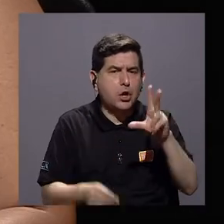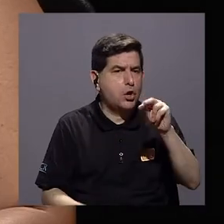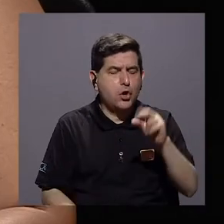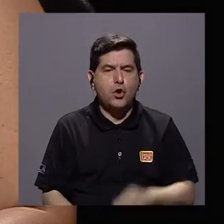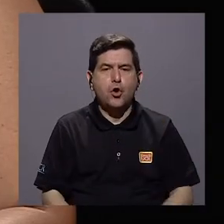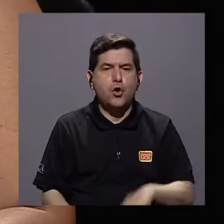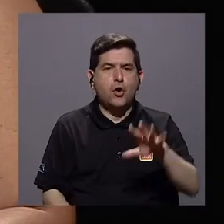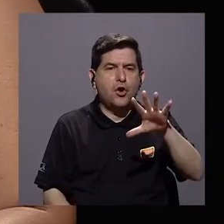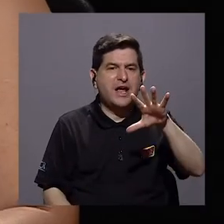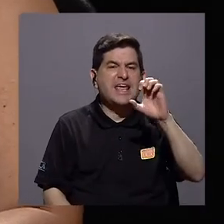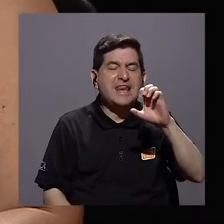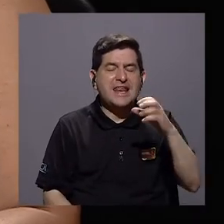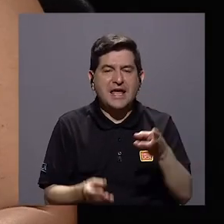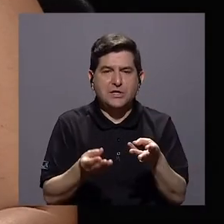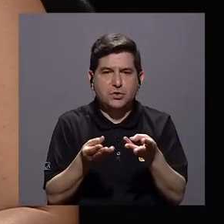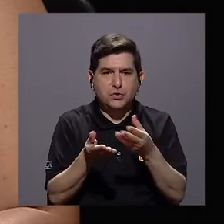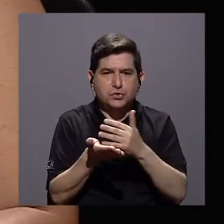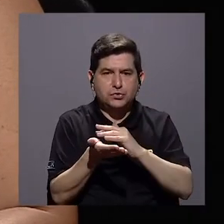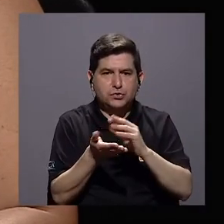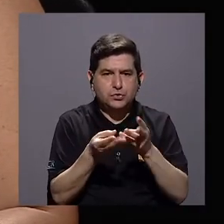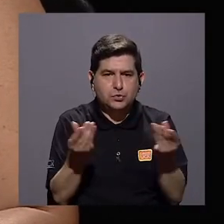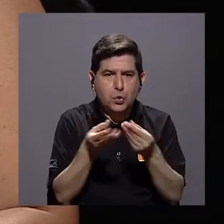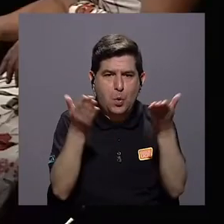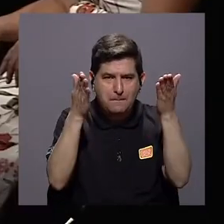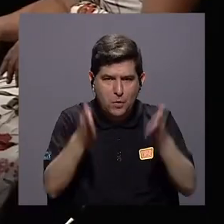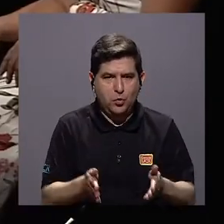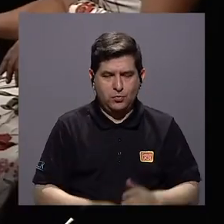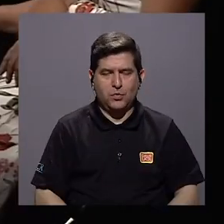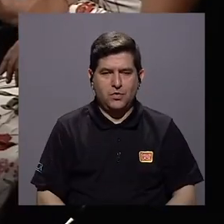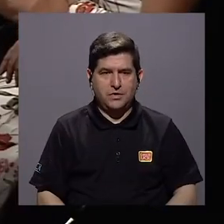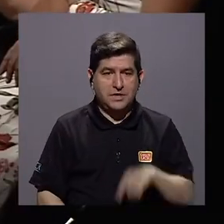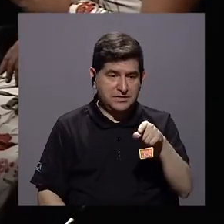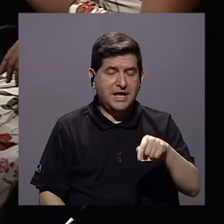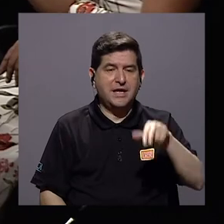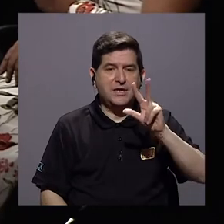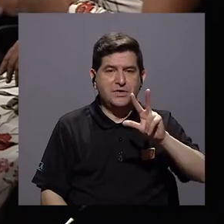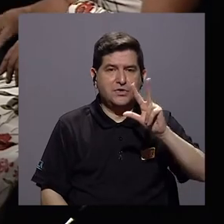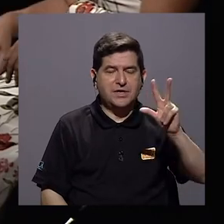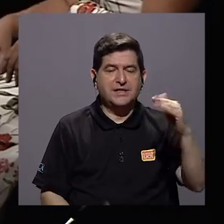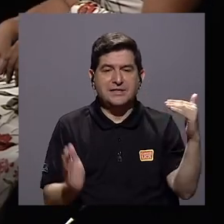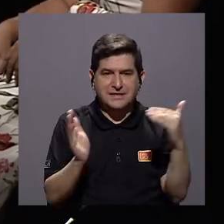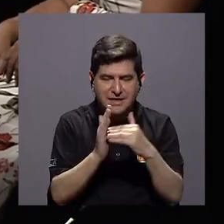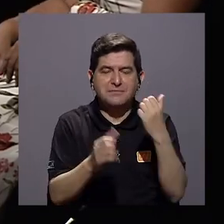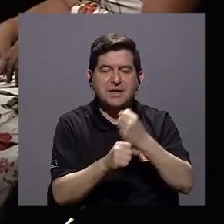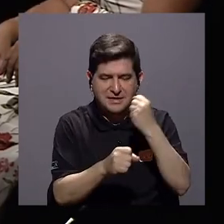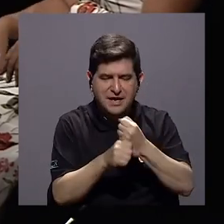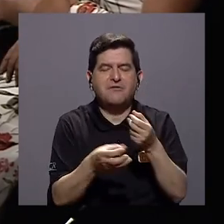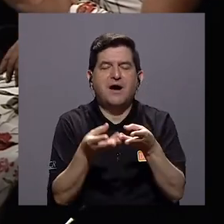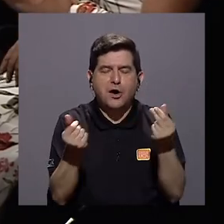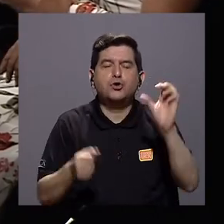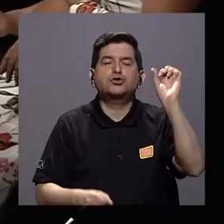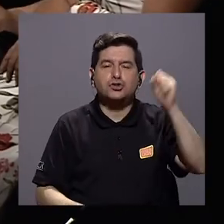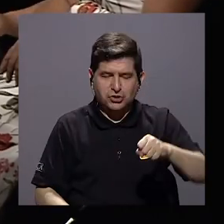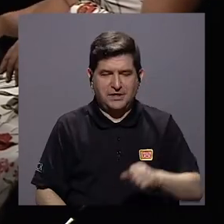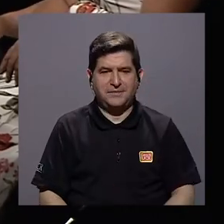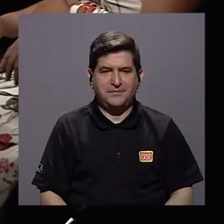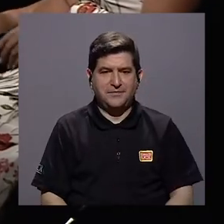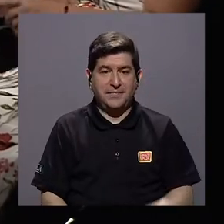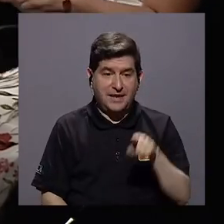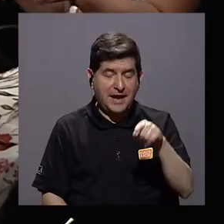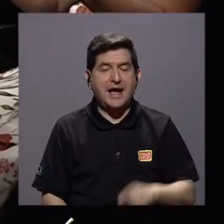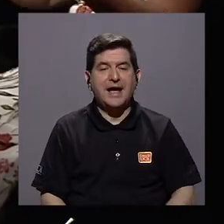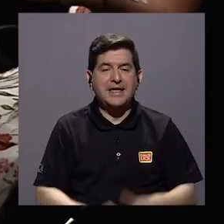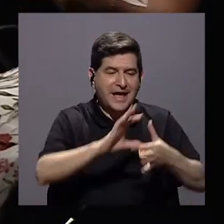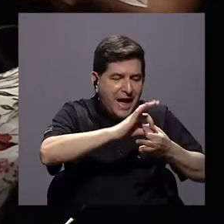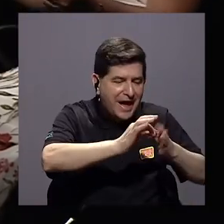No, estamos hablando de 500 productores. ¿De 500 productores? De 500 productores. Que generan 33,000 empleos. Eso es muy importante. O sea, hay